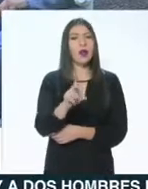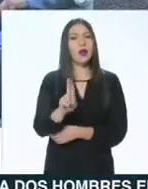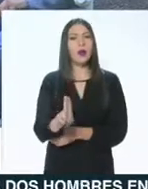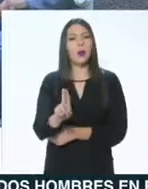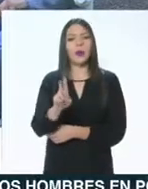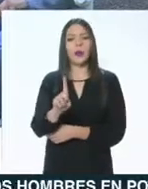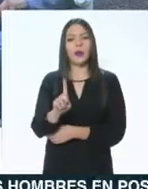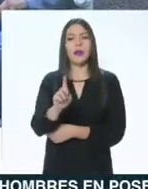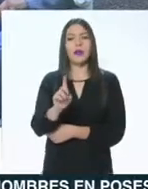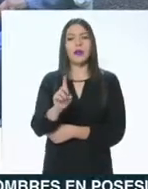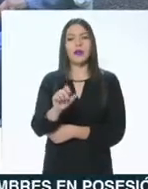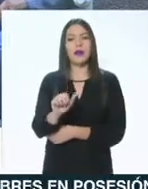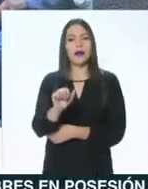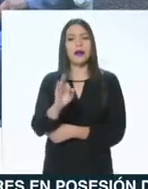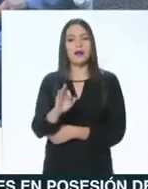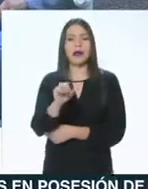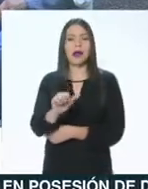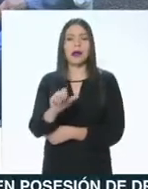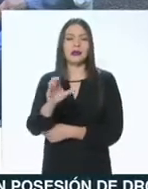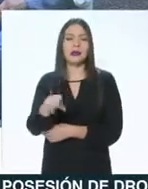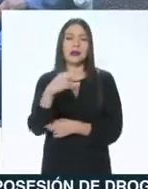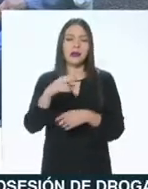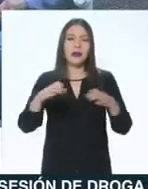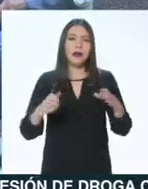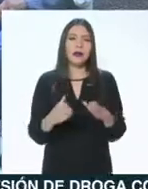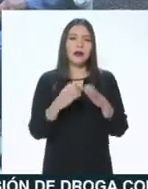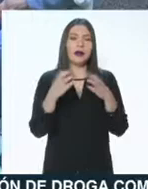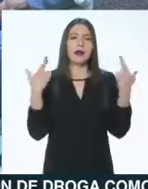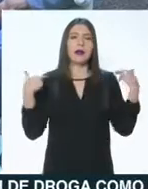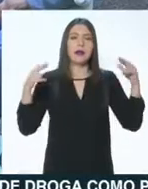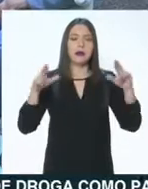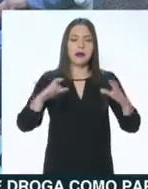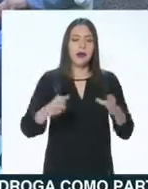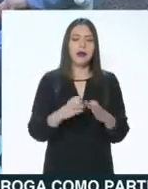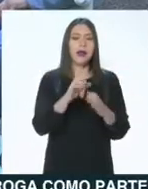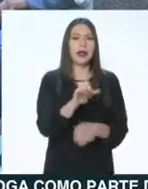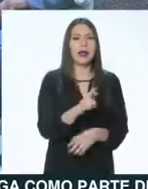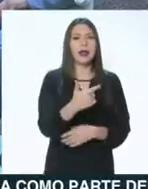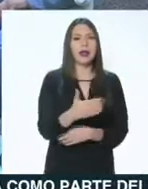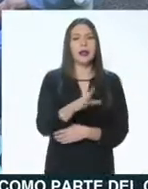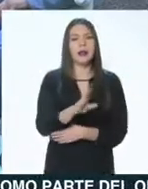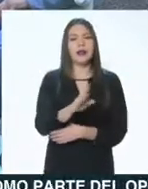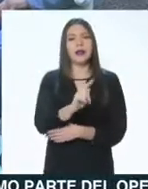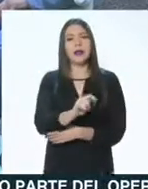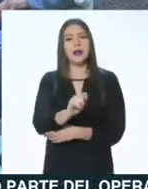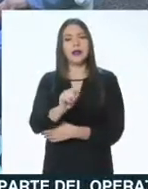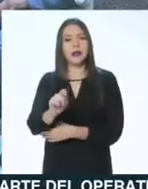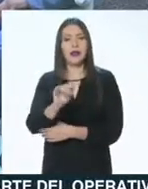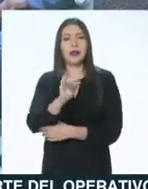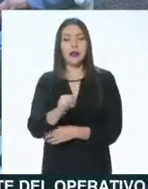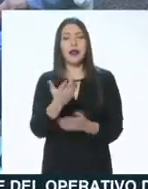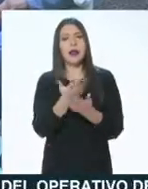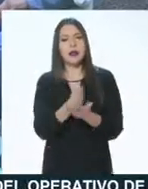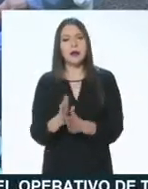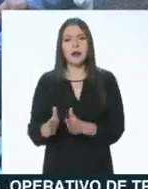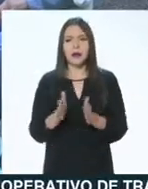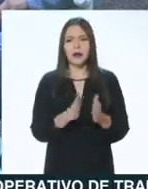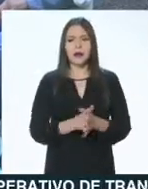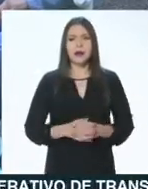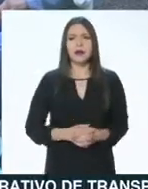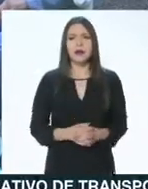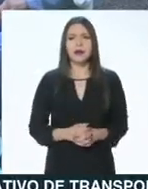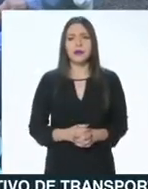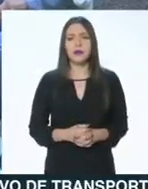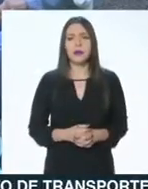Aquí andamos pues, representando a toda la comunidad LGBTTI y pues ya Y estamos también platicando. es otra, ¿no? Es Q